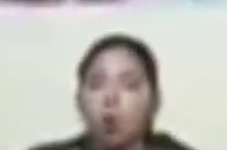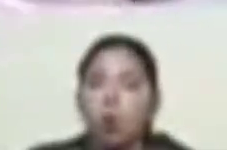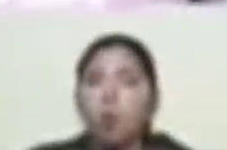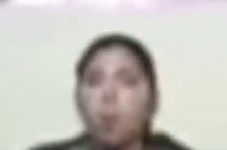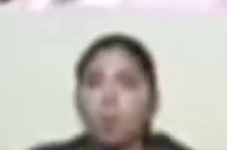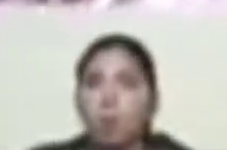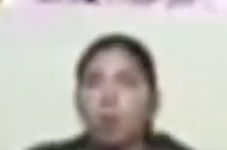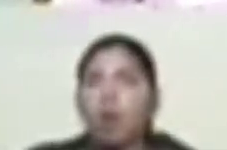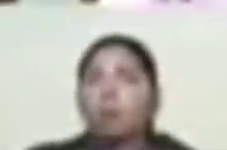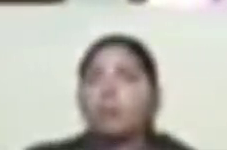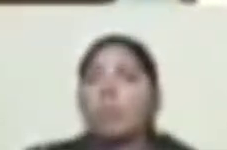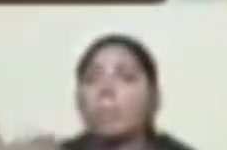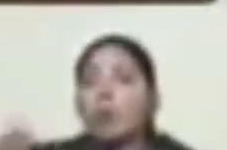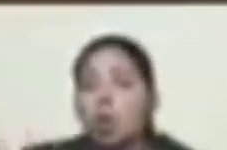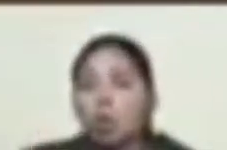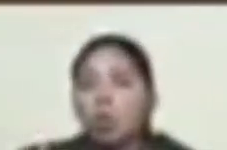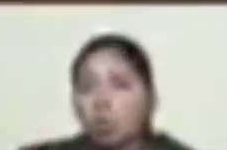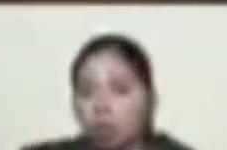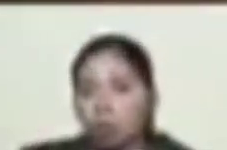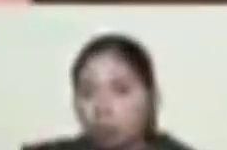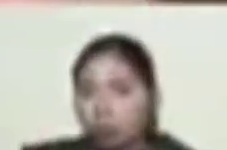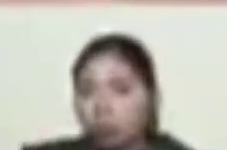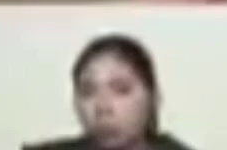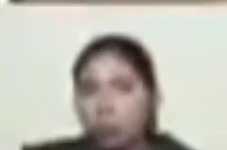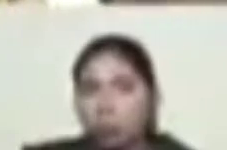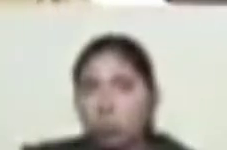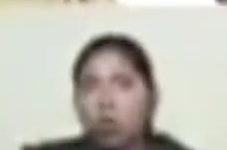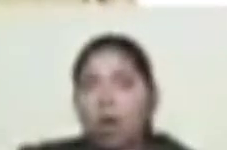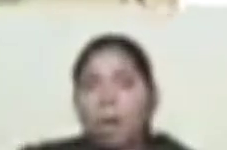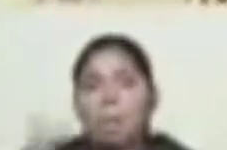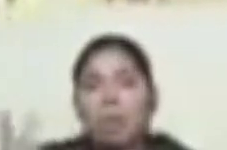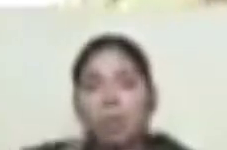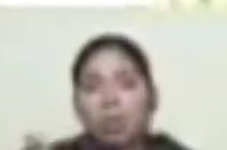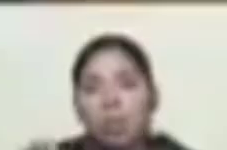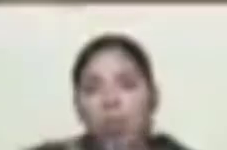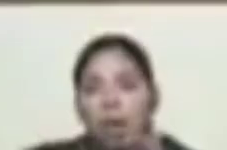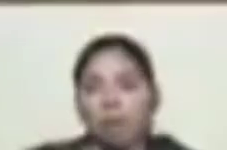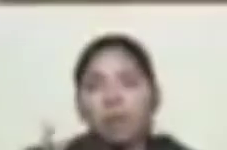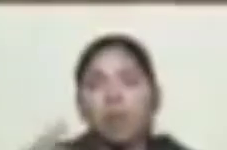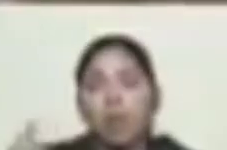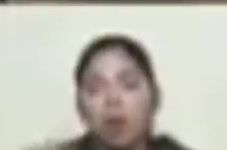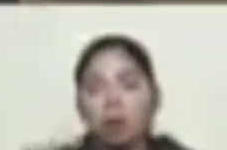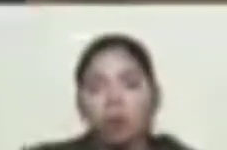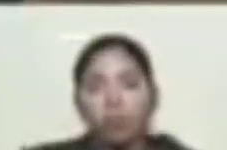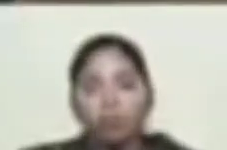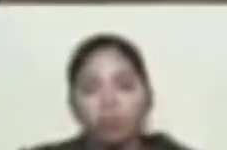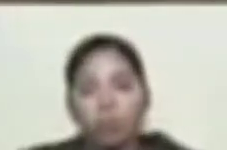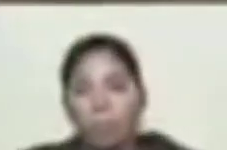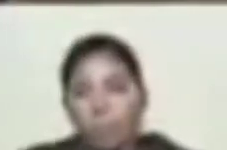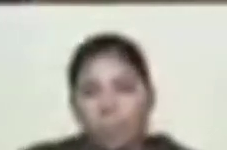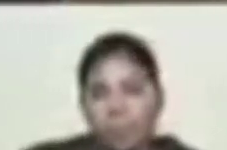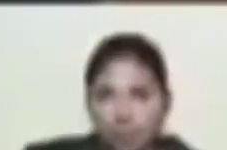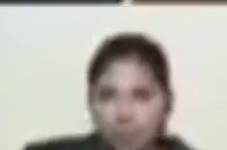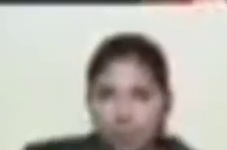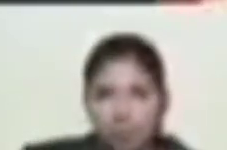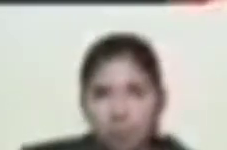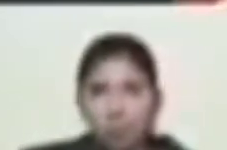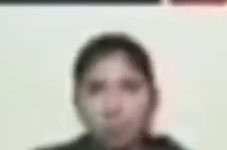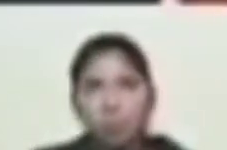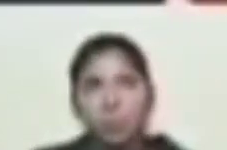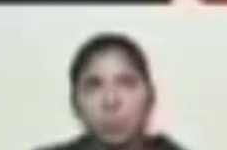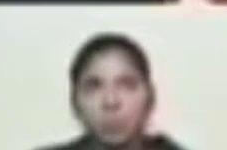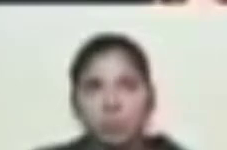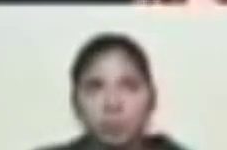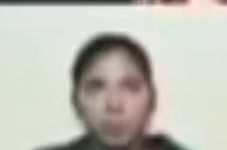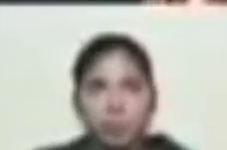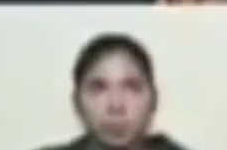algunas ONGs que también están preguntando de qué se estaría tratando todo eso, cuál sería realmente la función. Cuando ya sabemos, señores, que ha vencido el plazo y también se